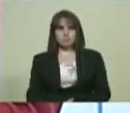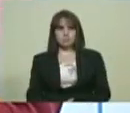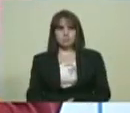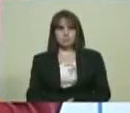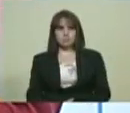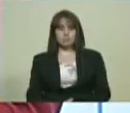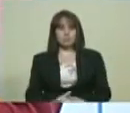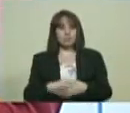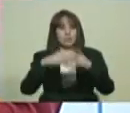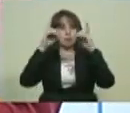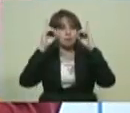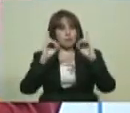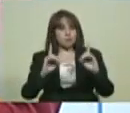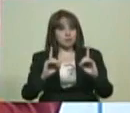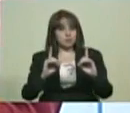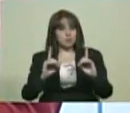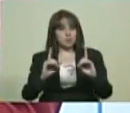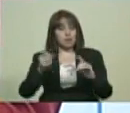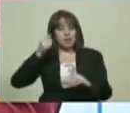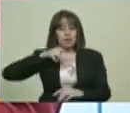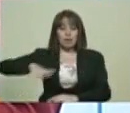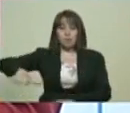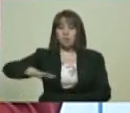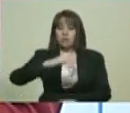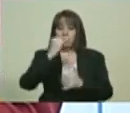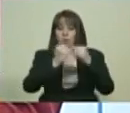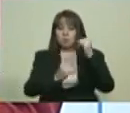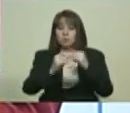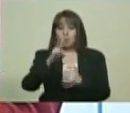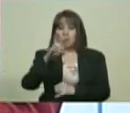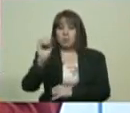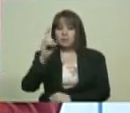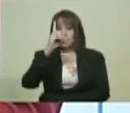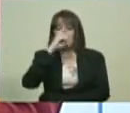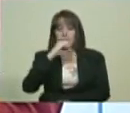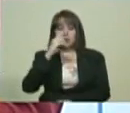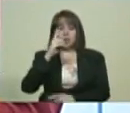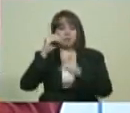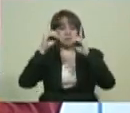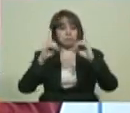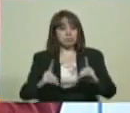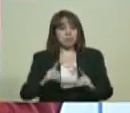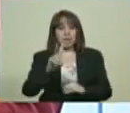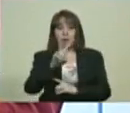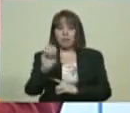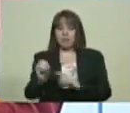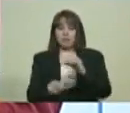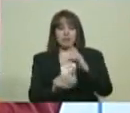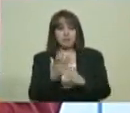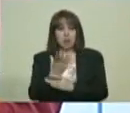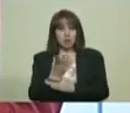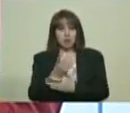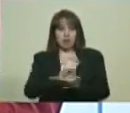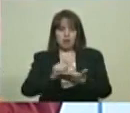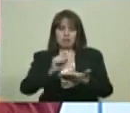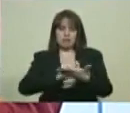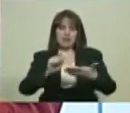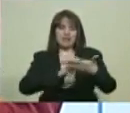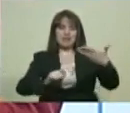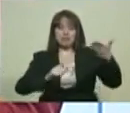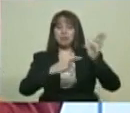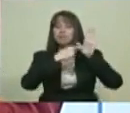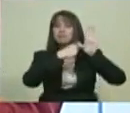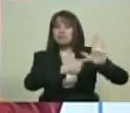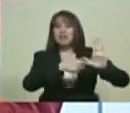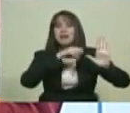de las decisiones que nuestro pueblo ha tomado en los últimos 20 años. El 20 de mayo quedará inscrito en la historia